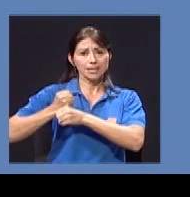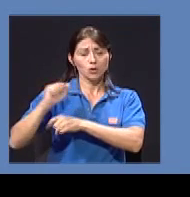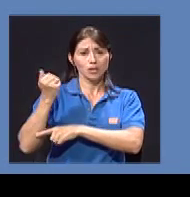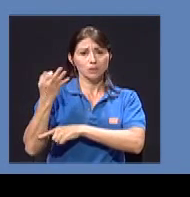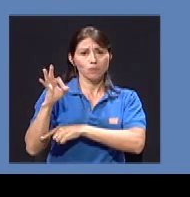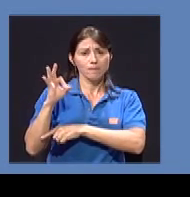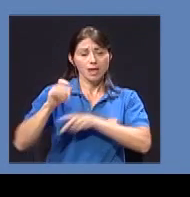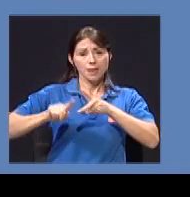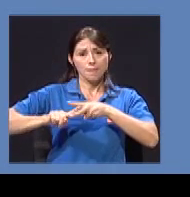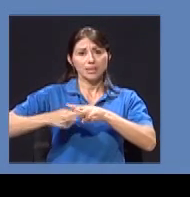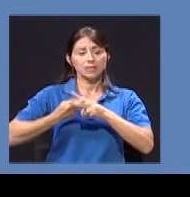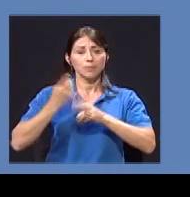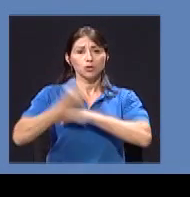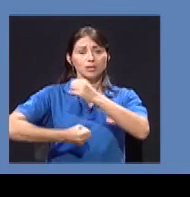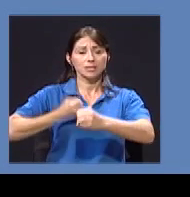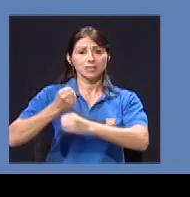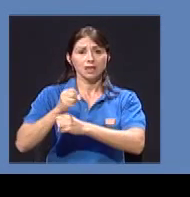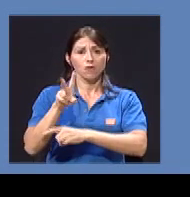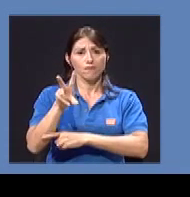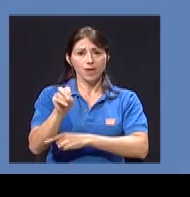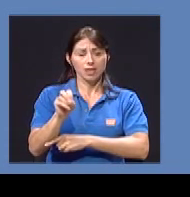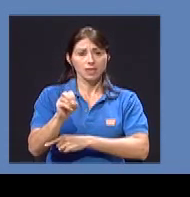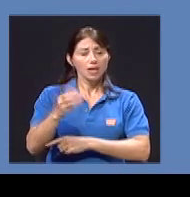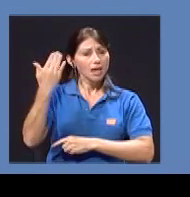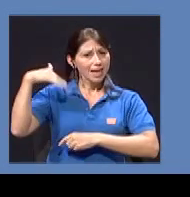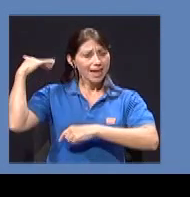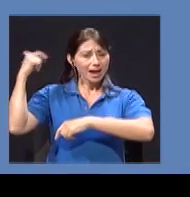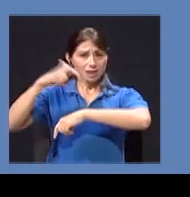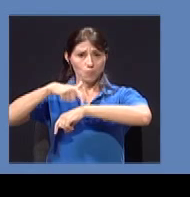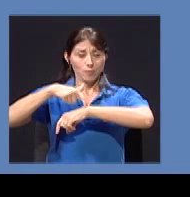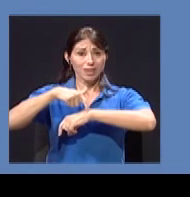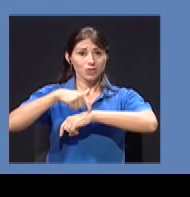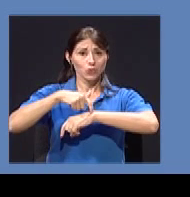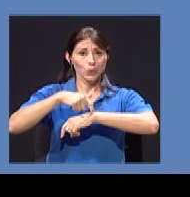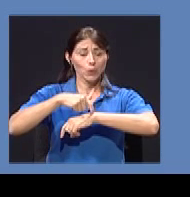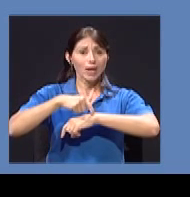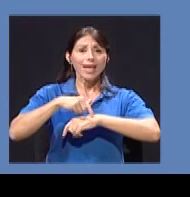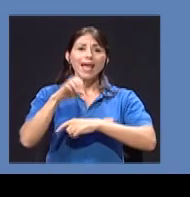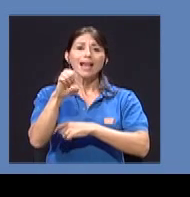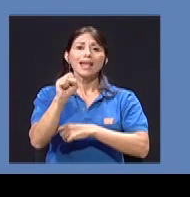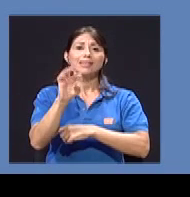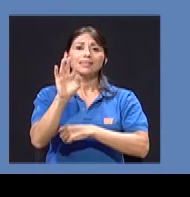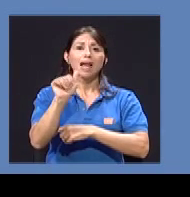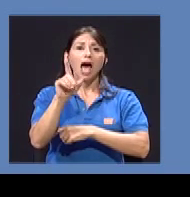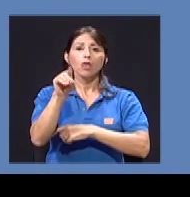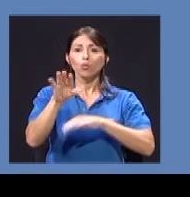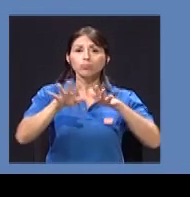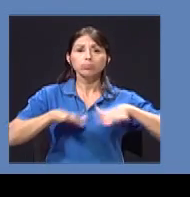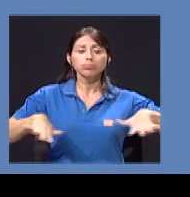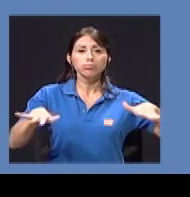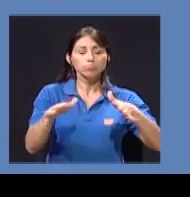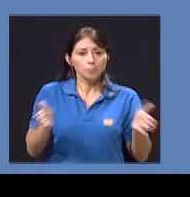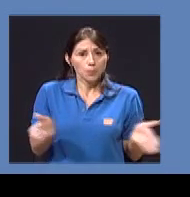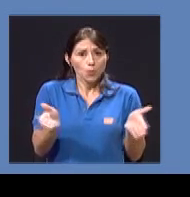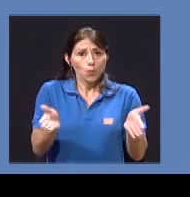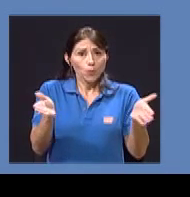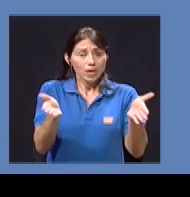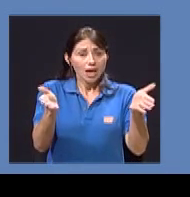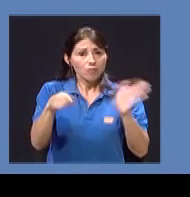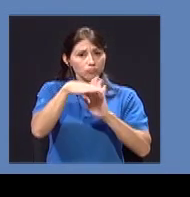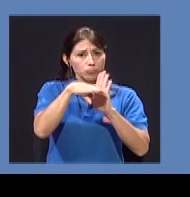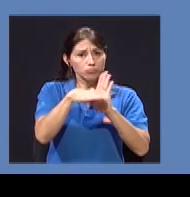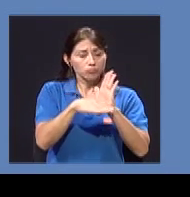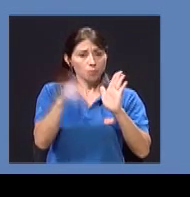XIX y principios del siglo XX. En aquel momento el Estado promovía políticas de